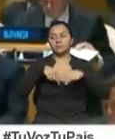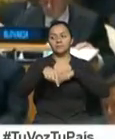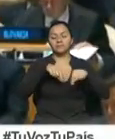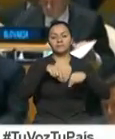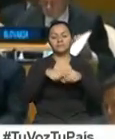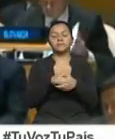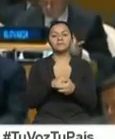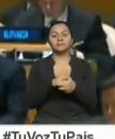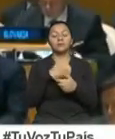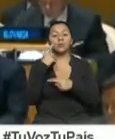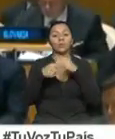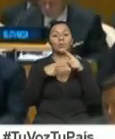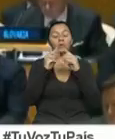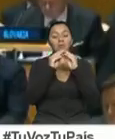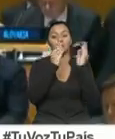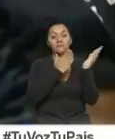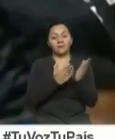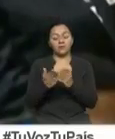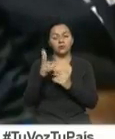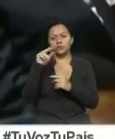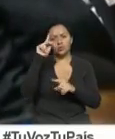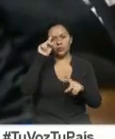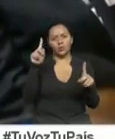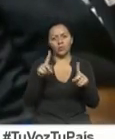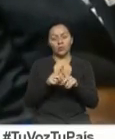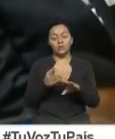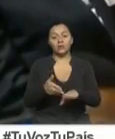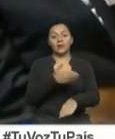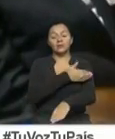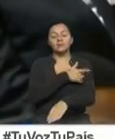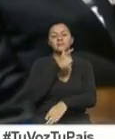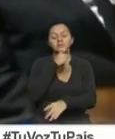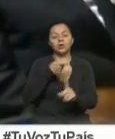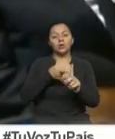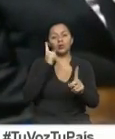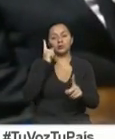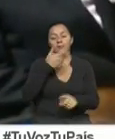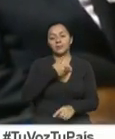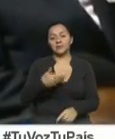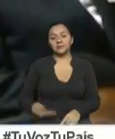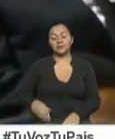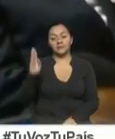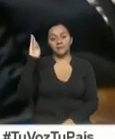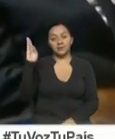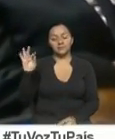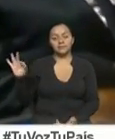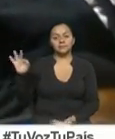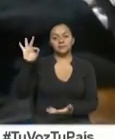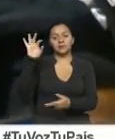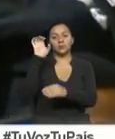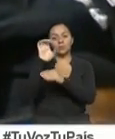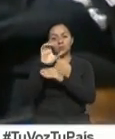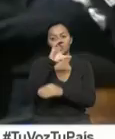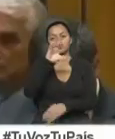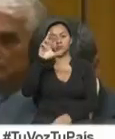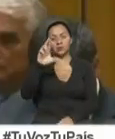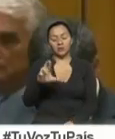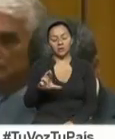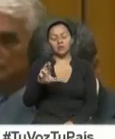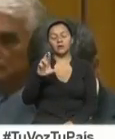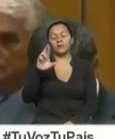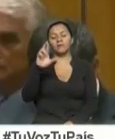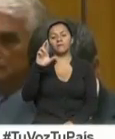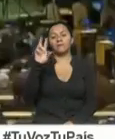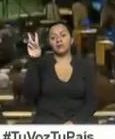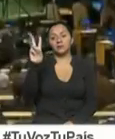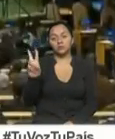Muchas gracias. En el marco del evento, como rechazo al golpe de Estado efectuado contra Dilma Rousseff, las delegaciones de Ecuador, Costa Rica, Bolivia, Venezuela, Cuba